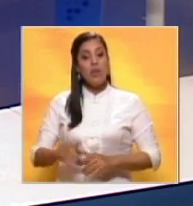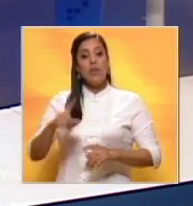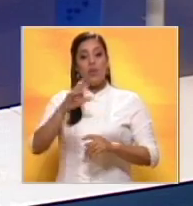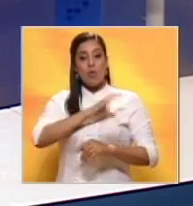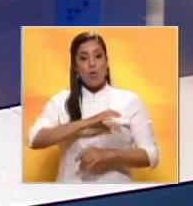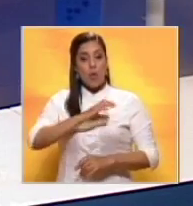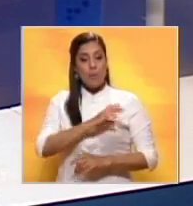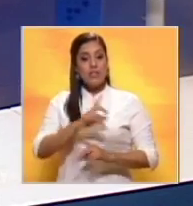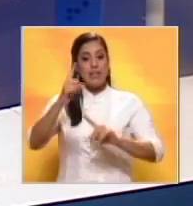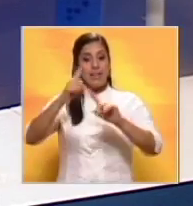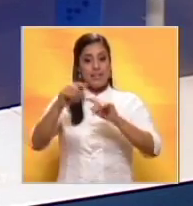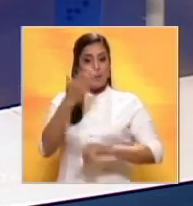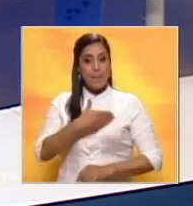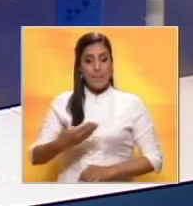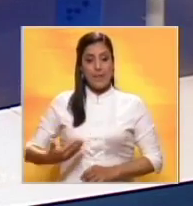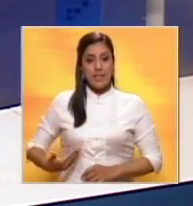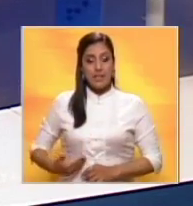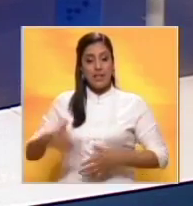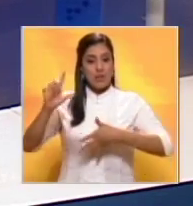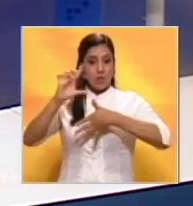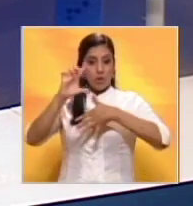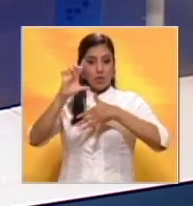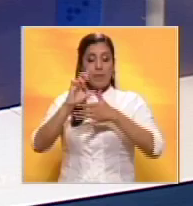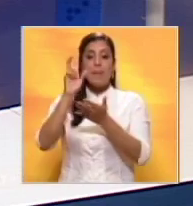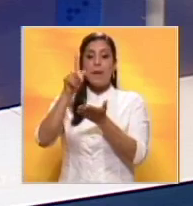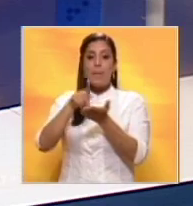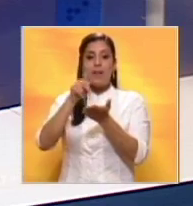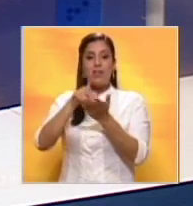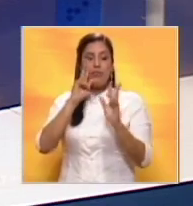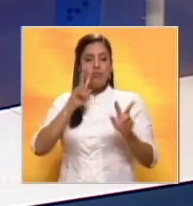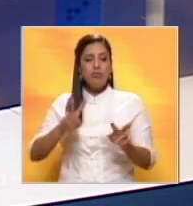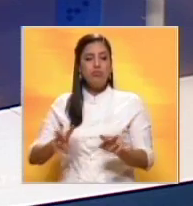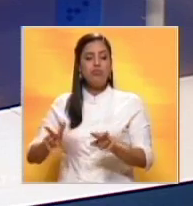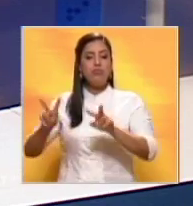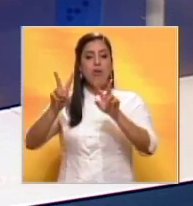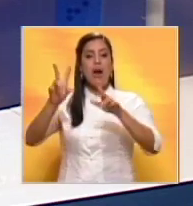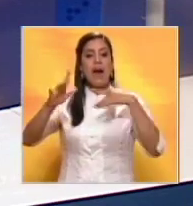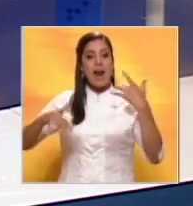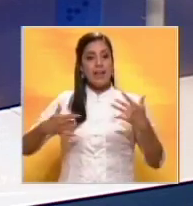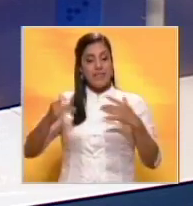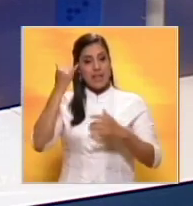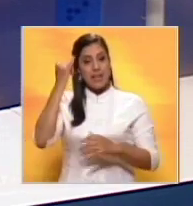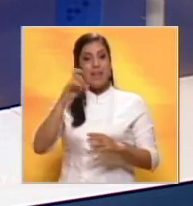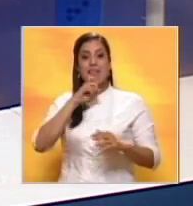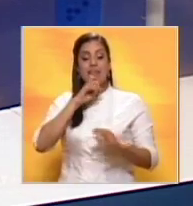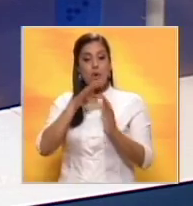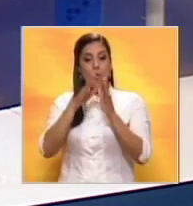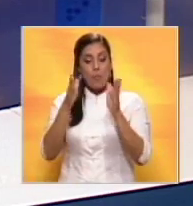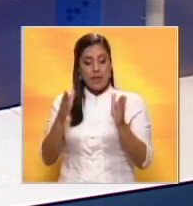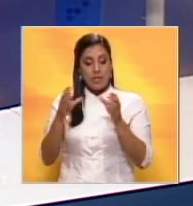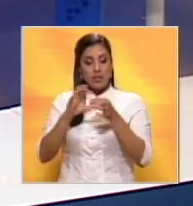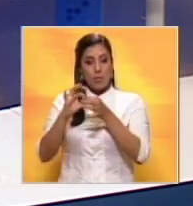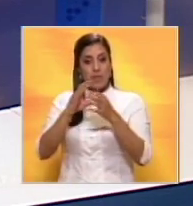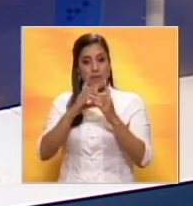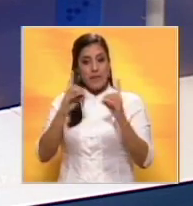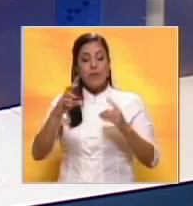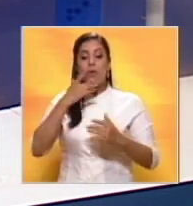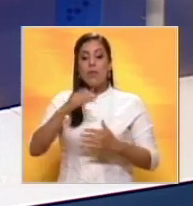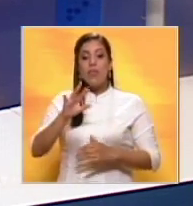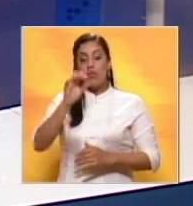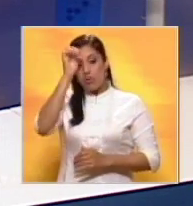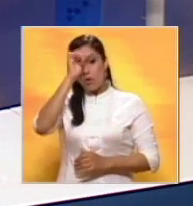Una comisión de expresidentes de Latinoamérica participan como observadores en la actividad convocada por la Mesa de la Unidad Democrática para este